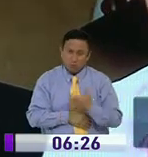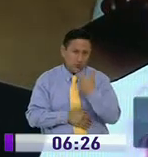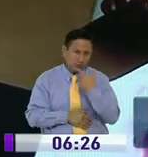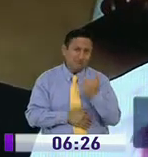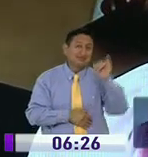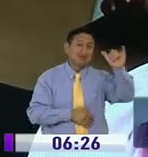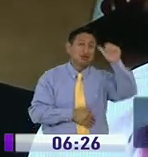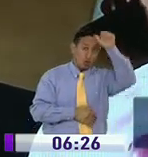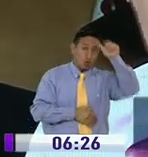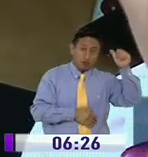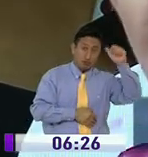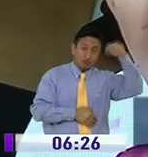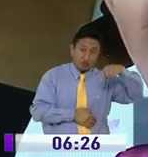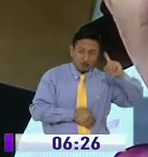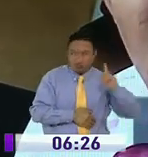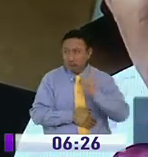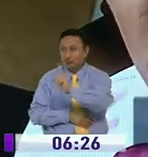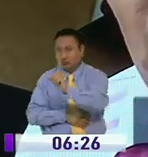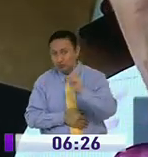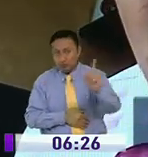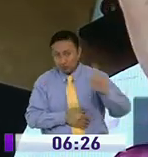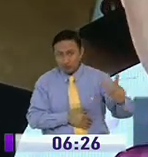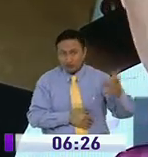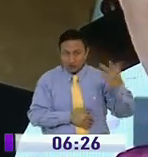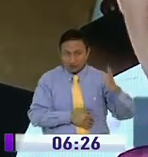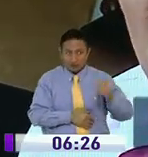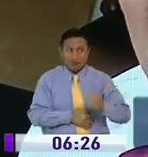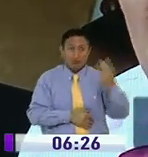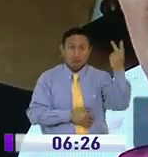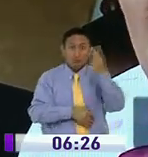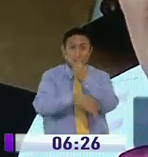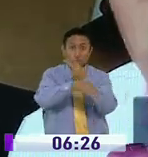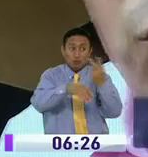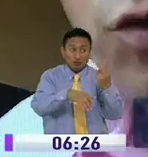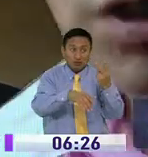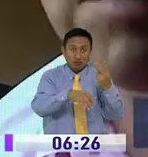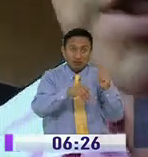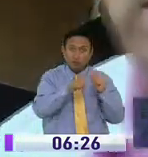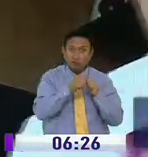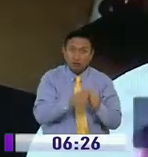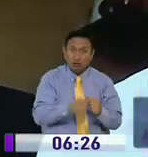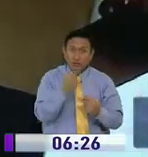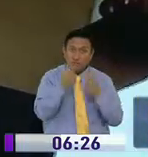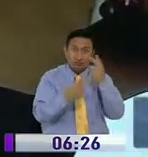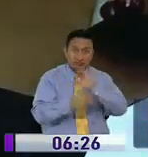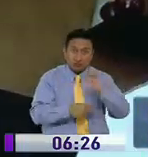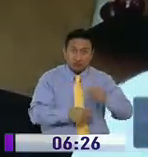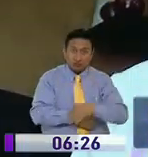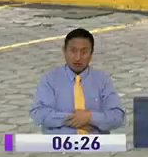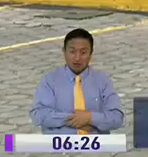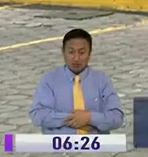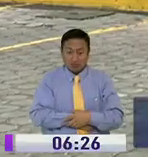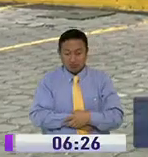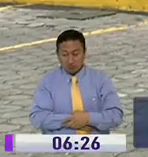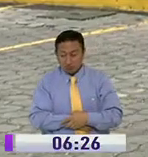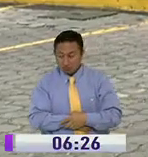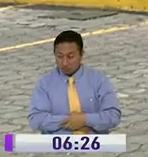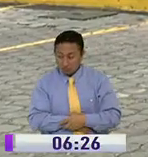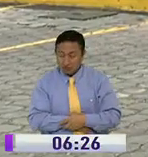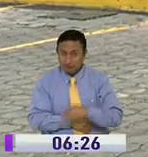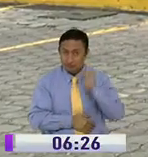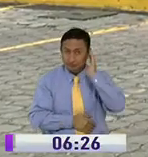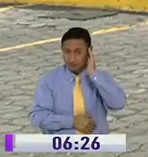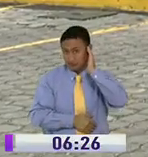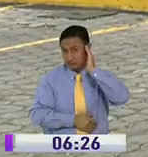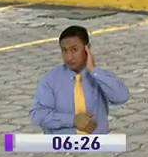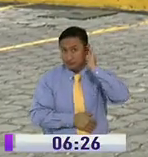domingo acostumbran a salir mucho y ya vamos 2 semanas que no los han visitado y mucho menos han salido. Un cambio que, según